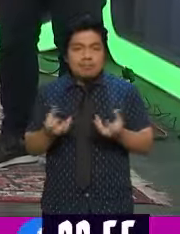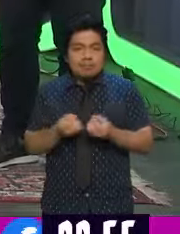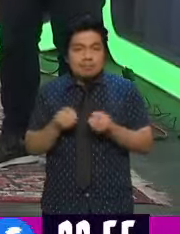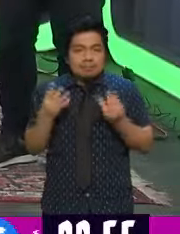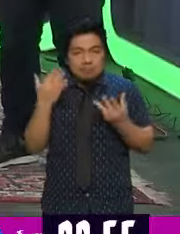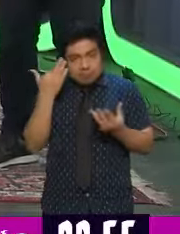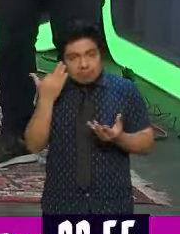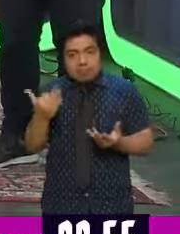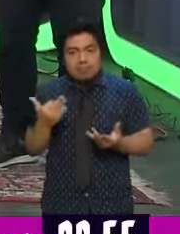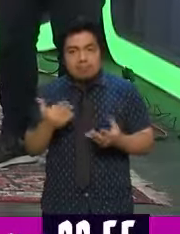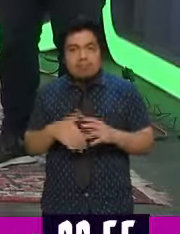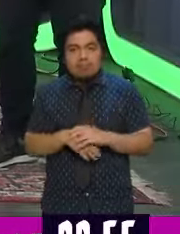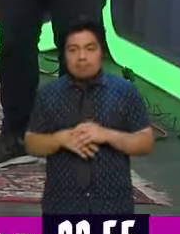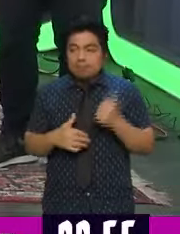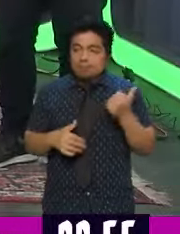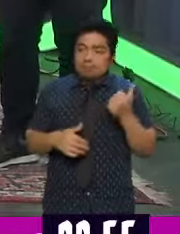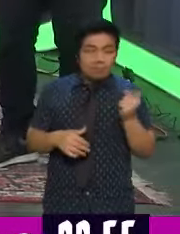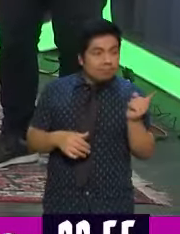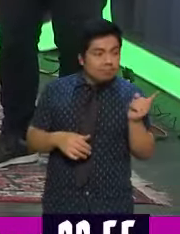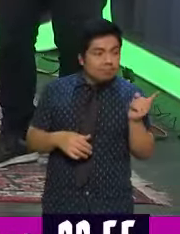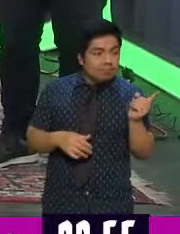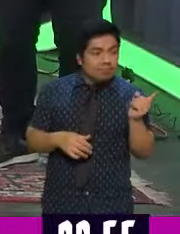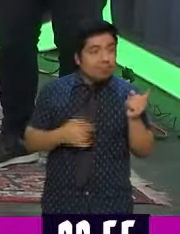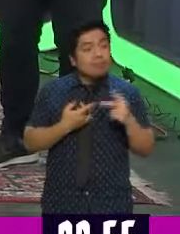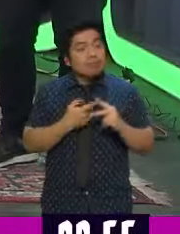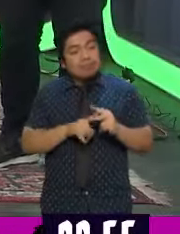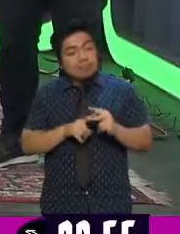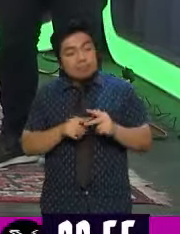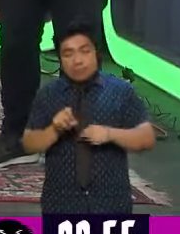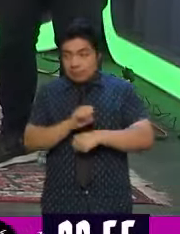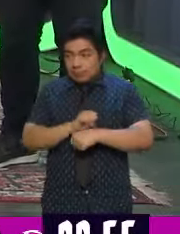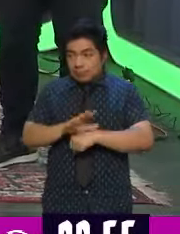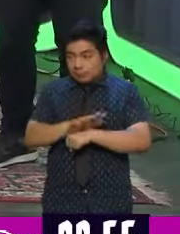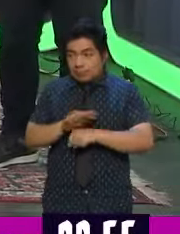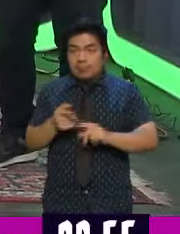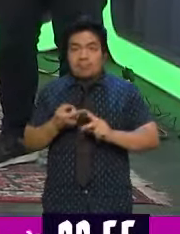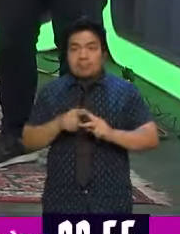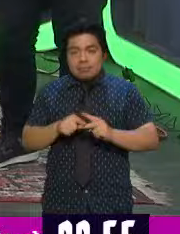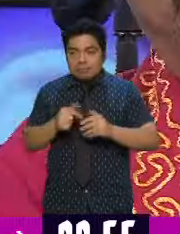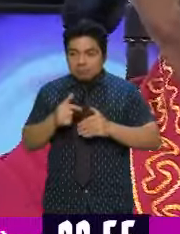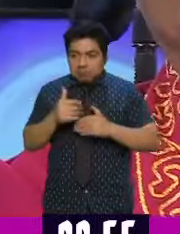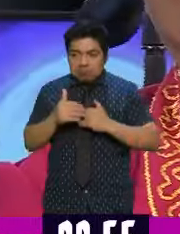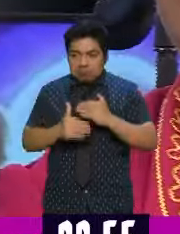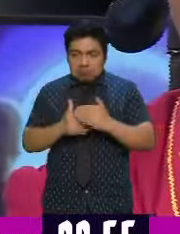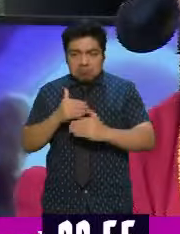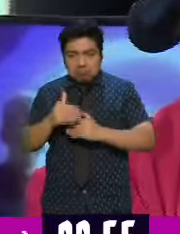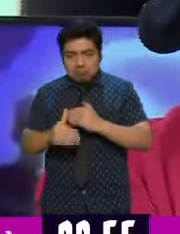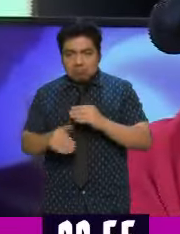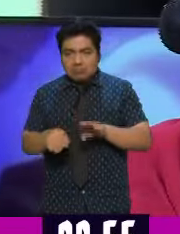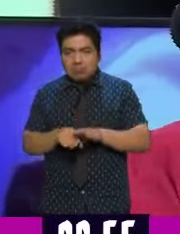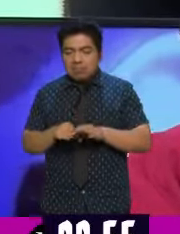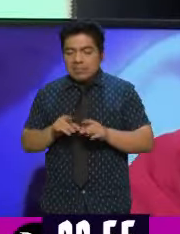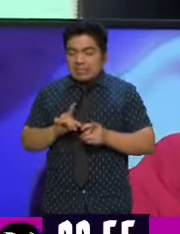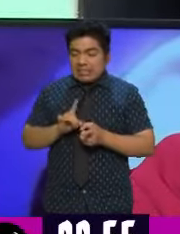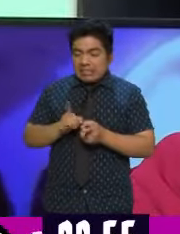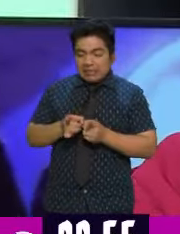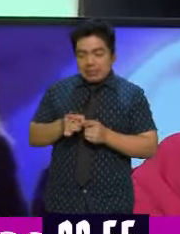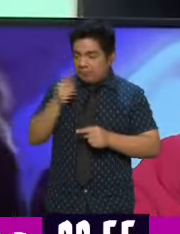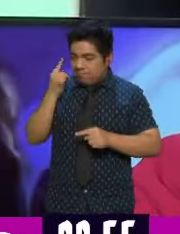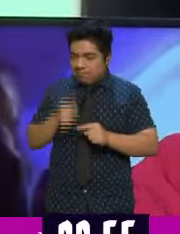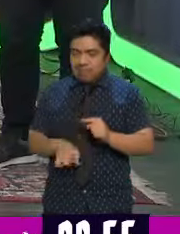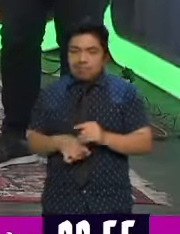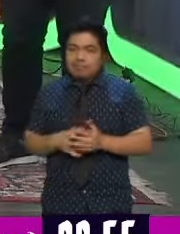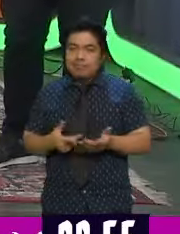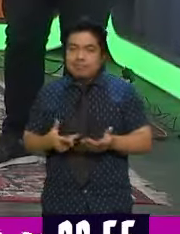Exilio? De este lado el compañero del violín. Comenzamos en la pandemia. Ándale. Fue una manera de no caer en depresión. Ya ve, en lugar de